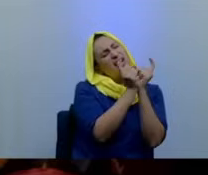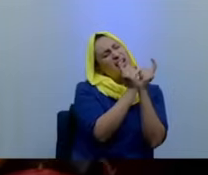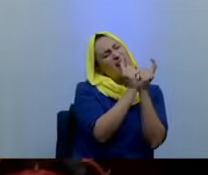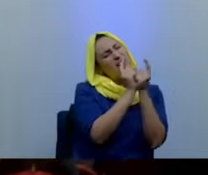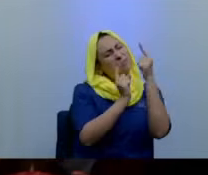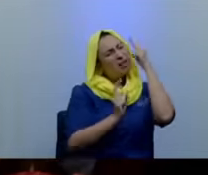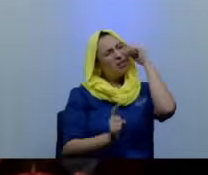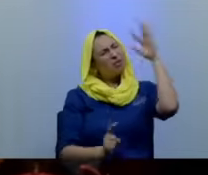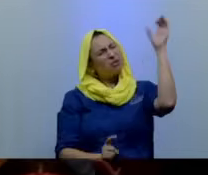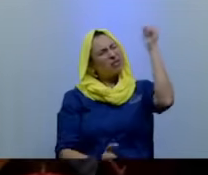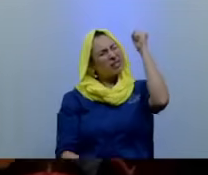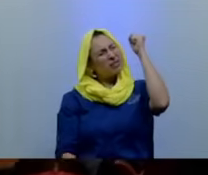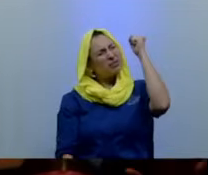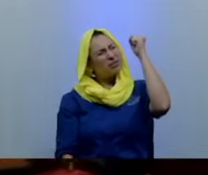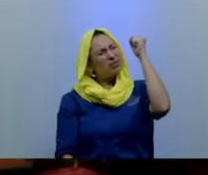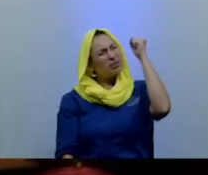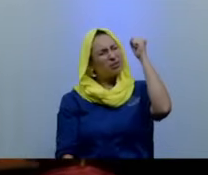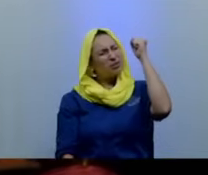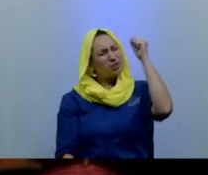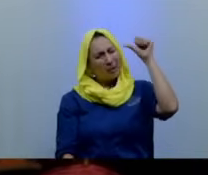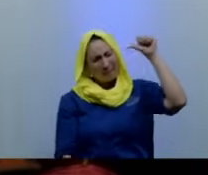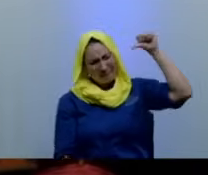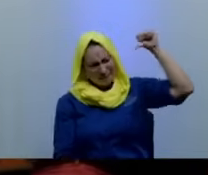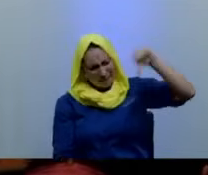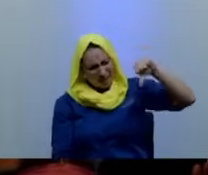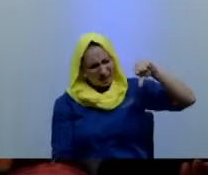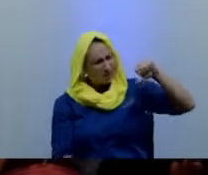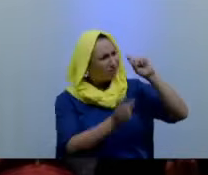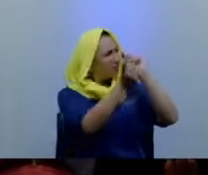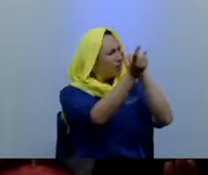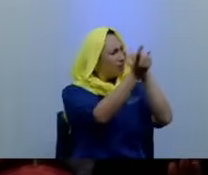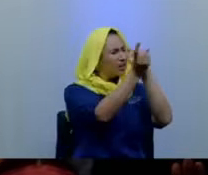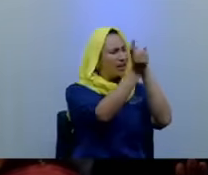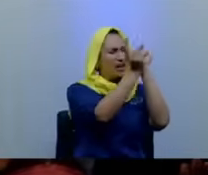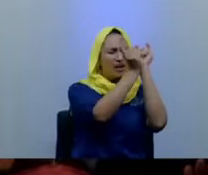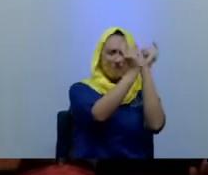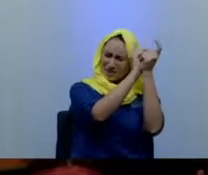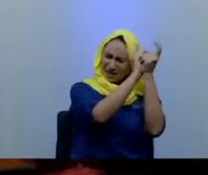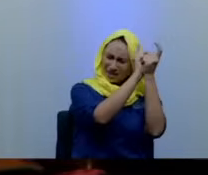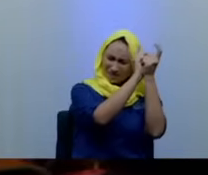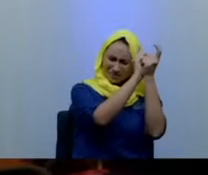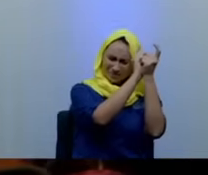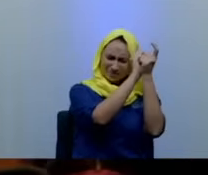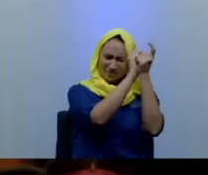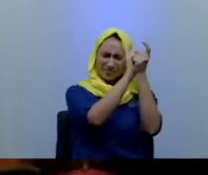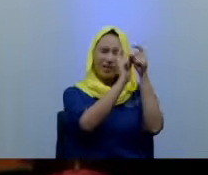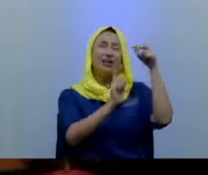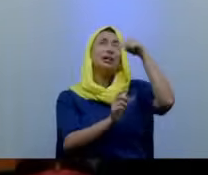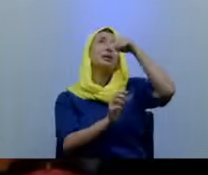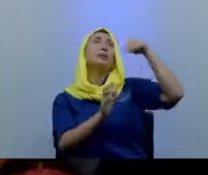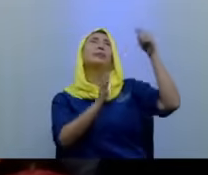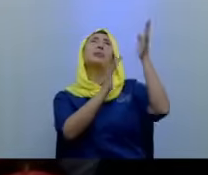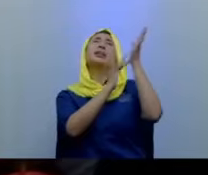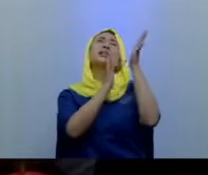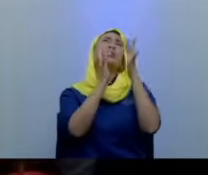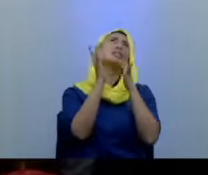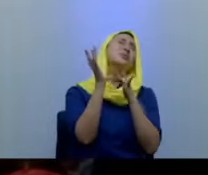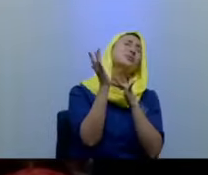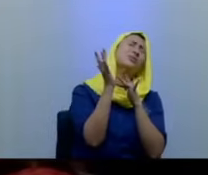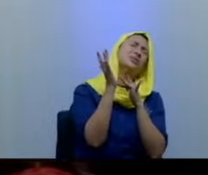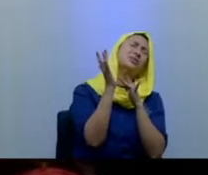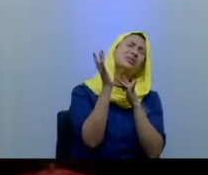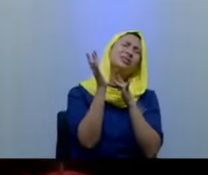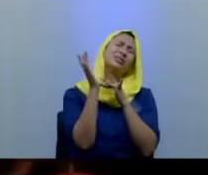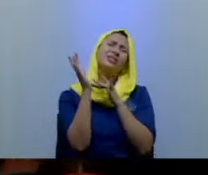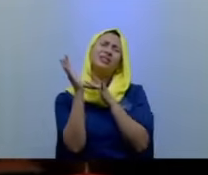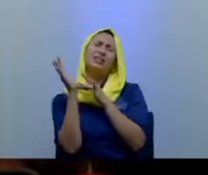y el pensamiento que muchos tienen de sí mismos, de que no valen nada, en el nombre de Jesús. Y